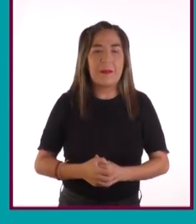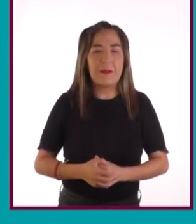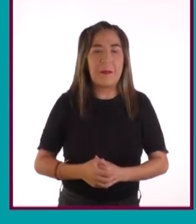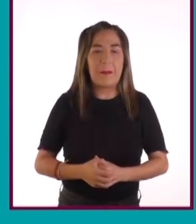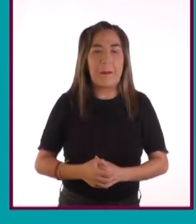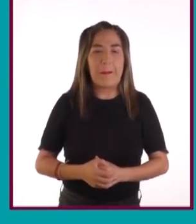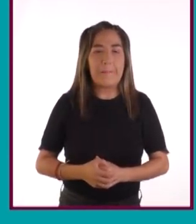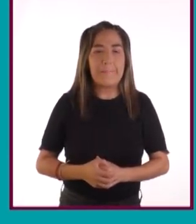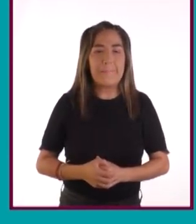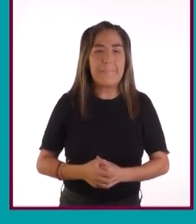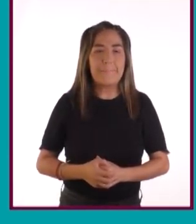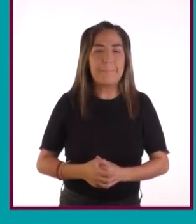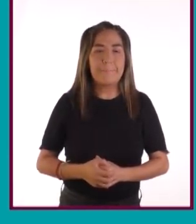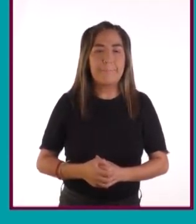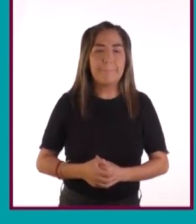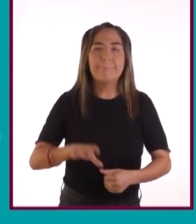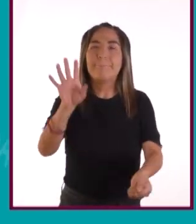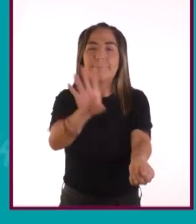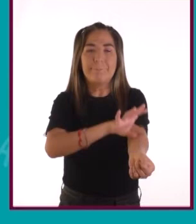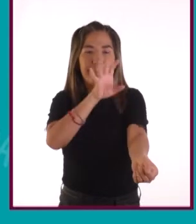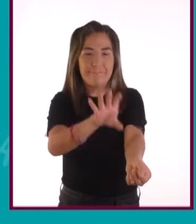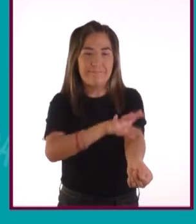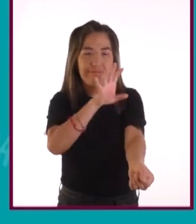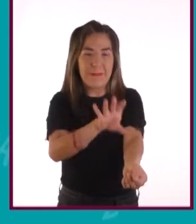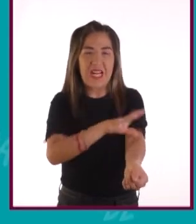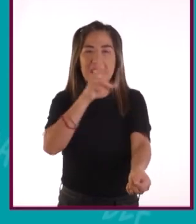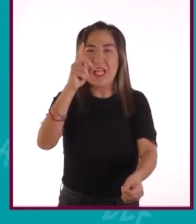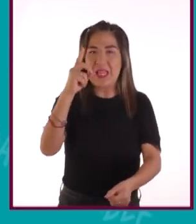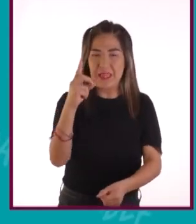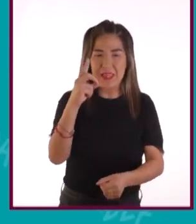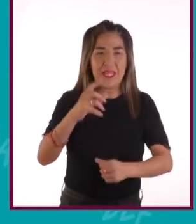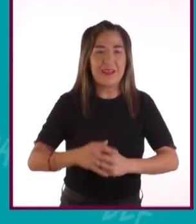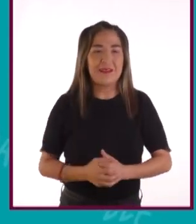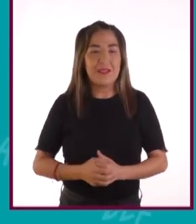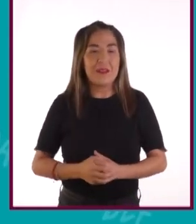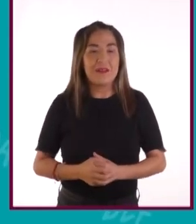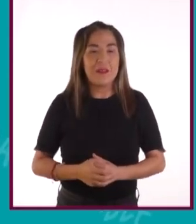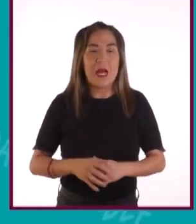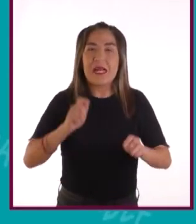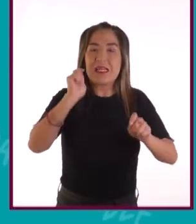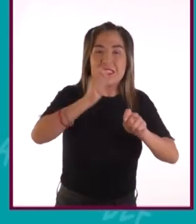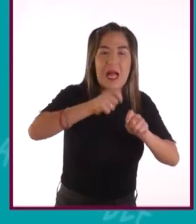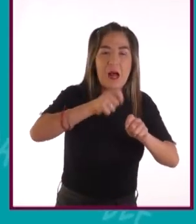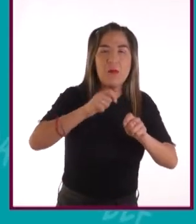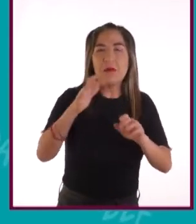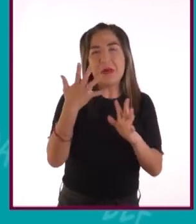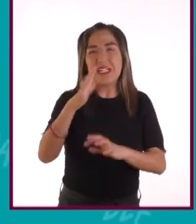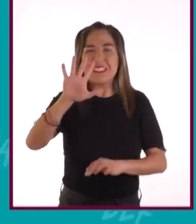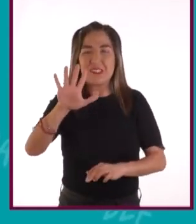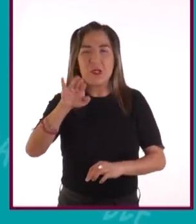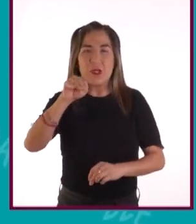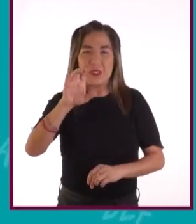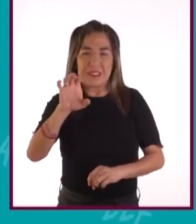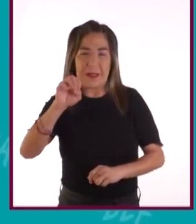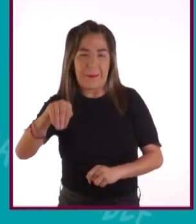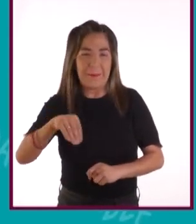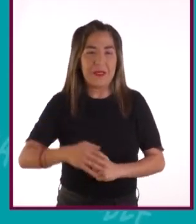una batería tipo D, un clavo de 2 pulgadas, como 5 centímetros más o